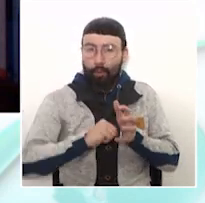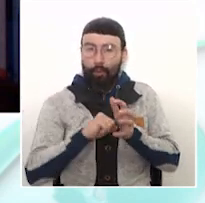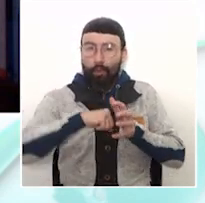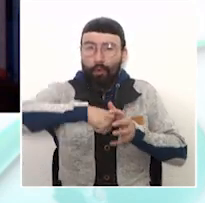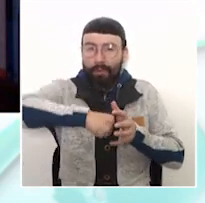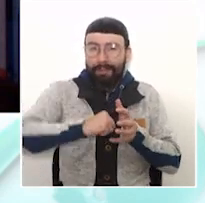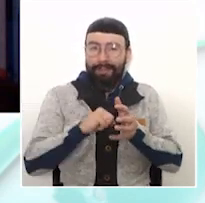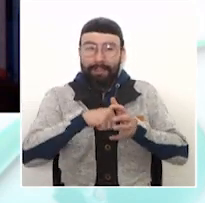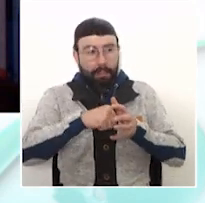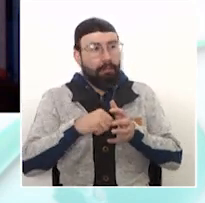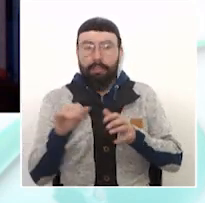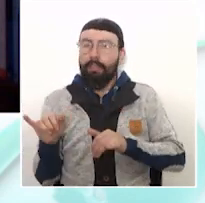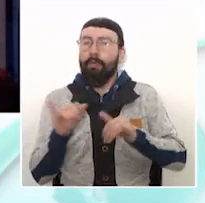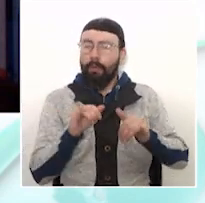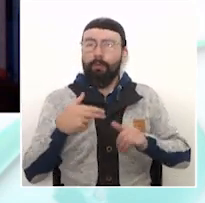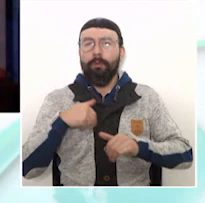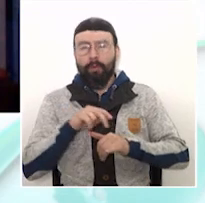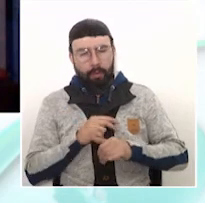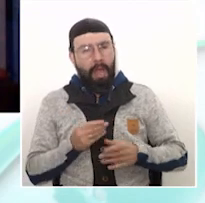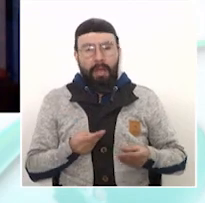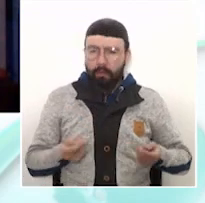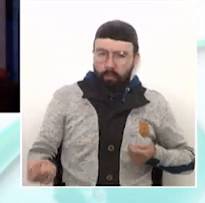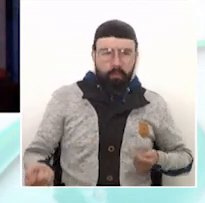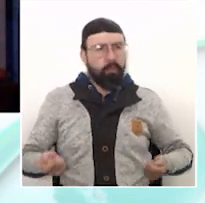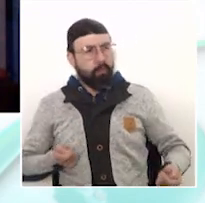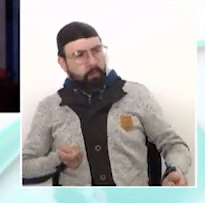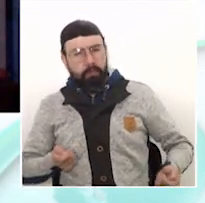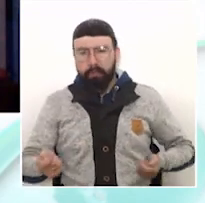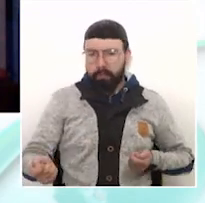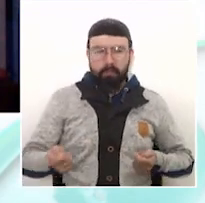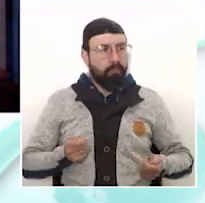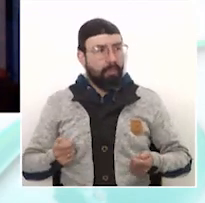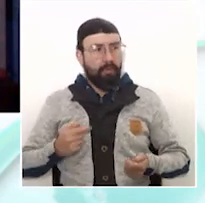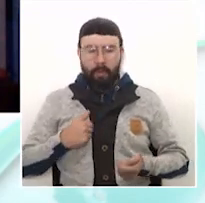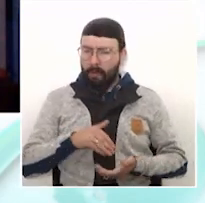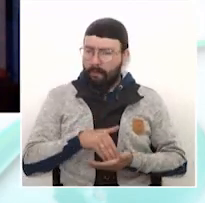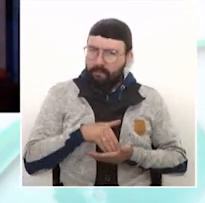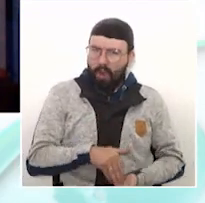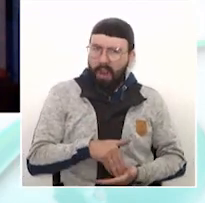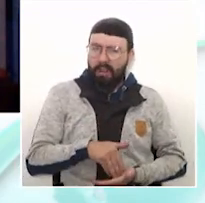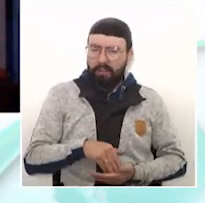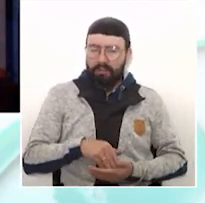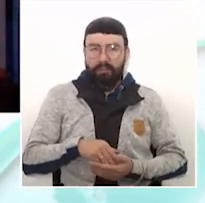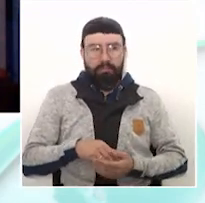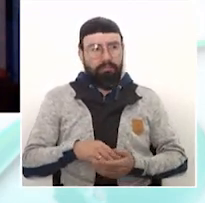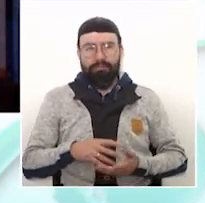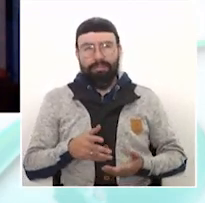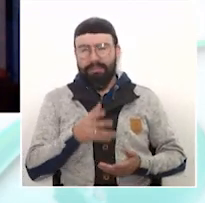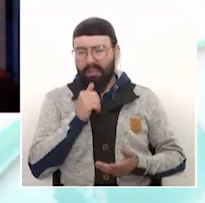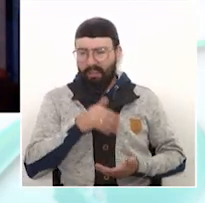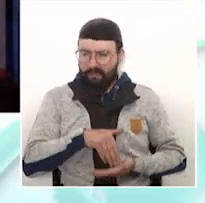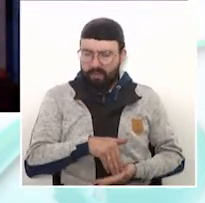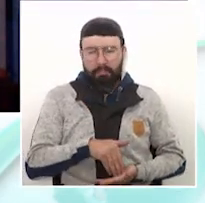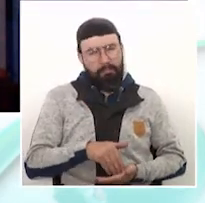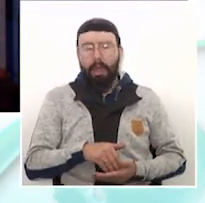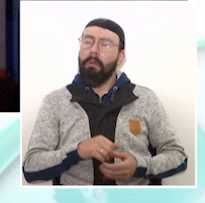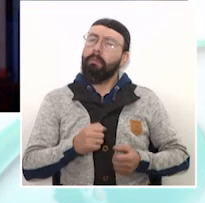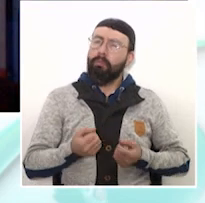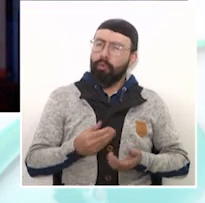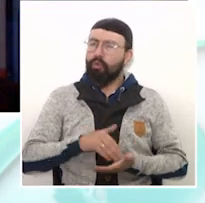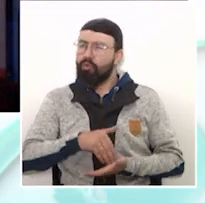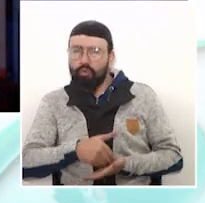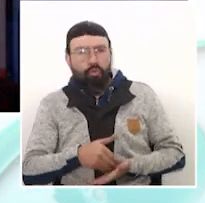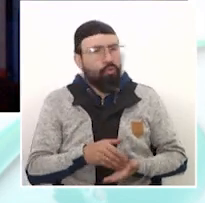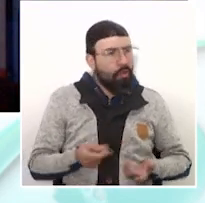tener también en nuestro día a día con nuestros problemas, para no ser rígidos ante los problemas, ante las situaciones.